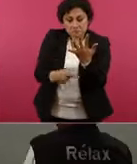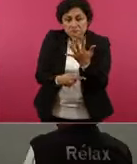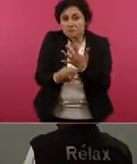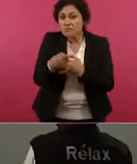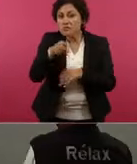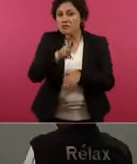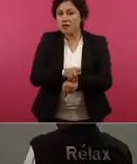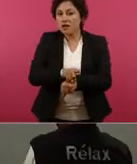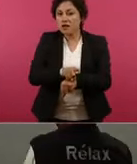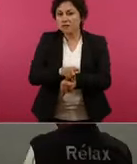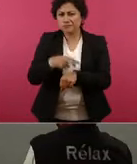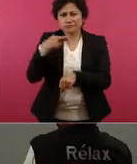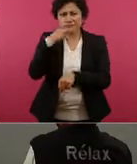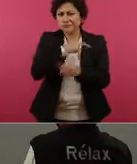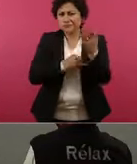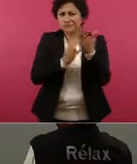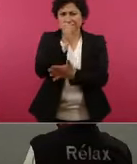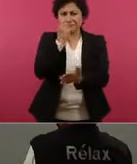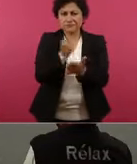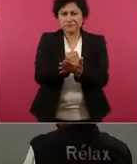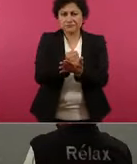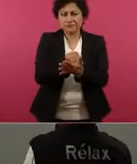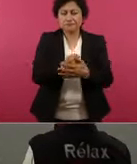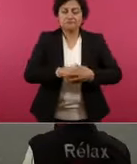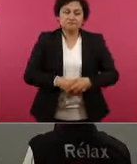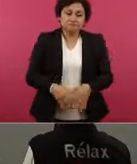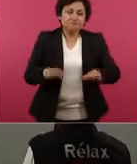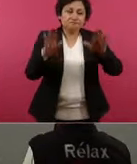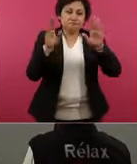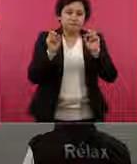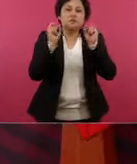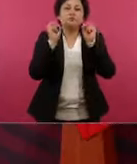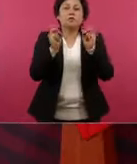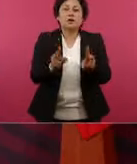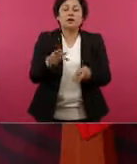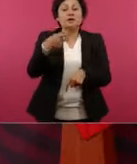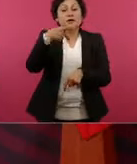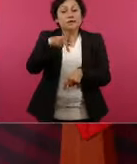Bueno, pero ya encarredado,